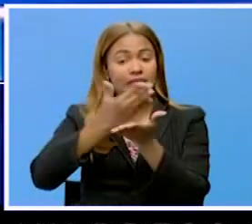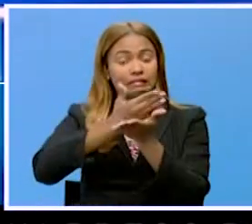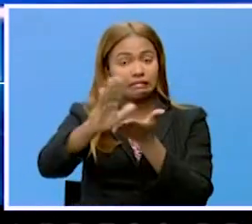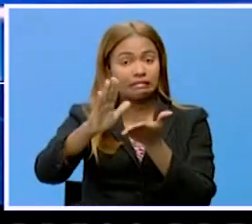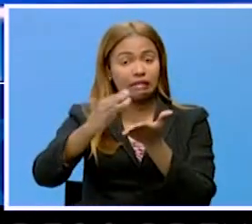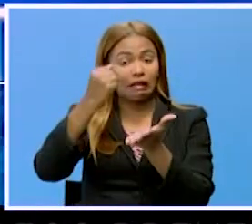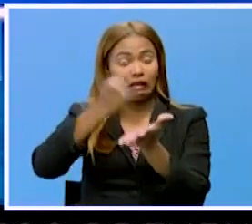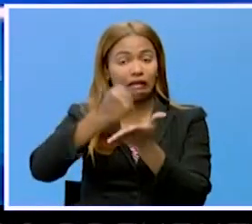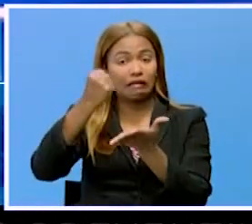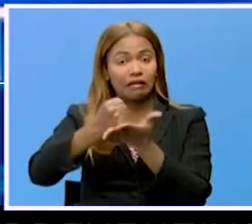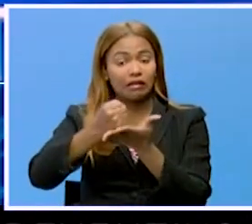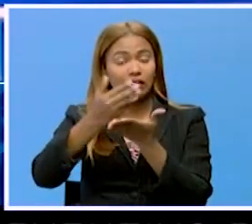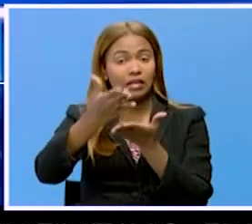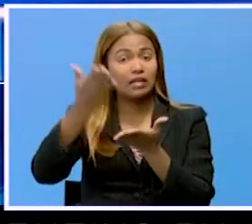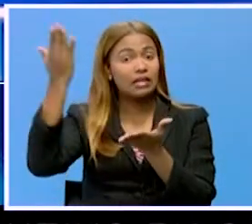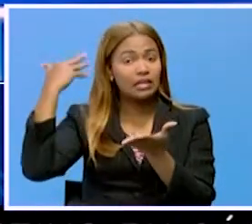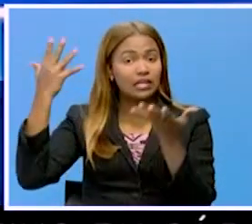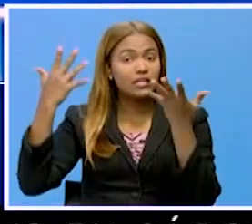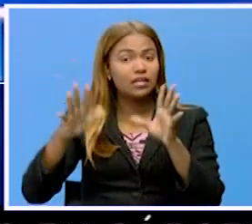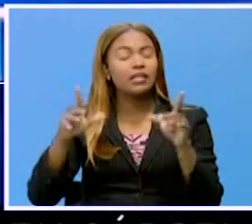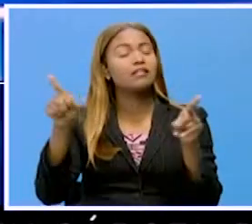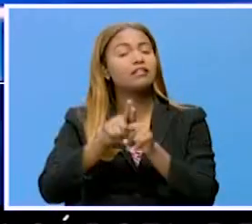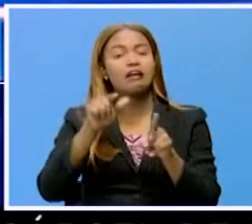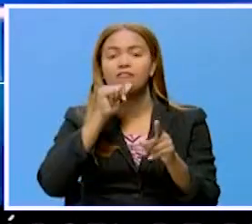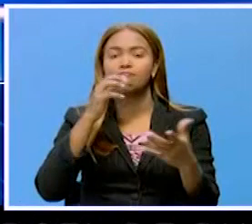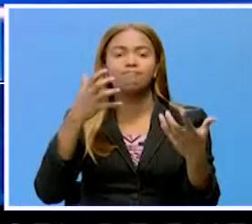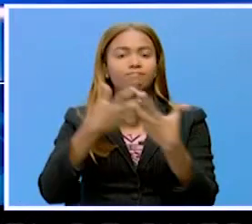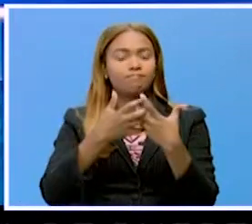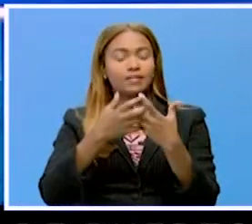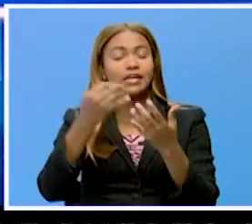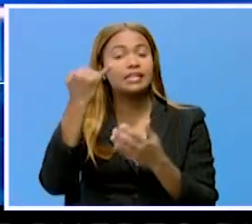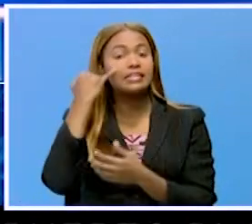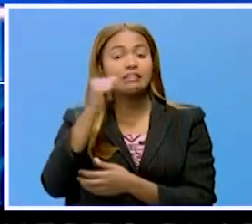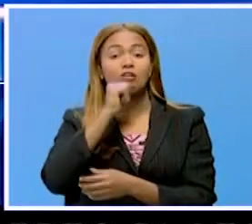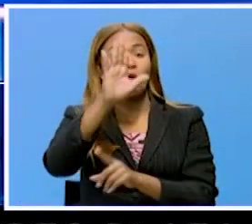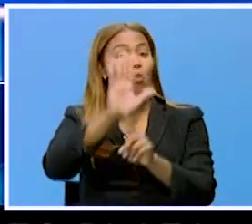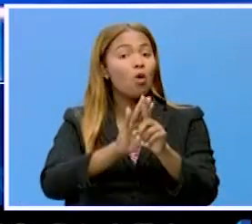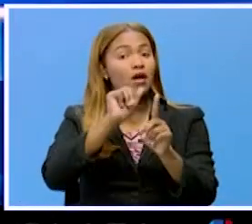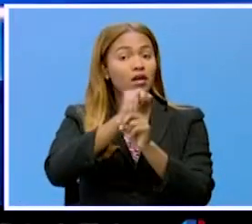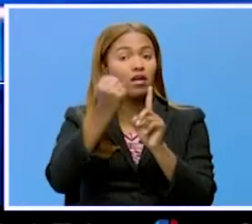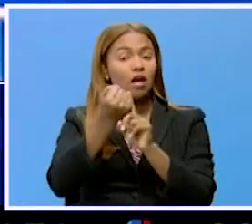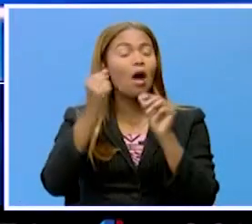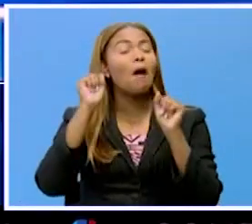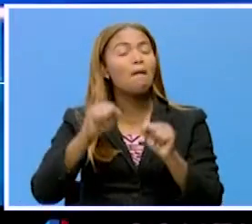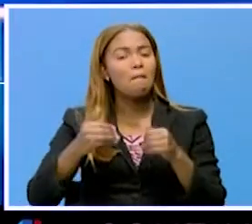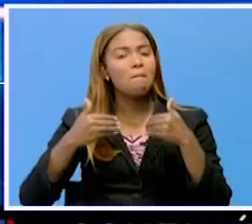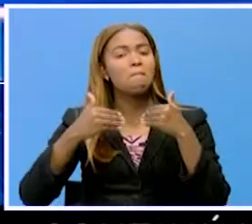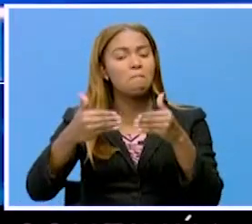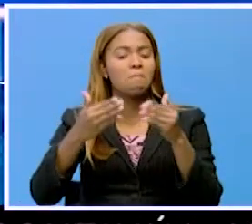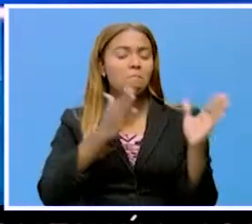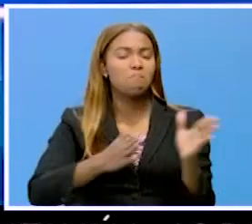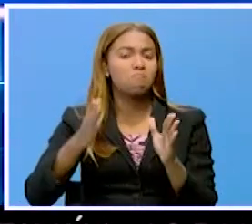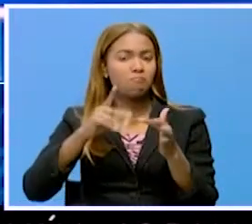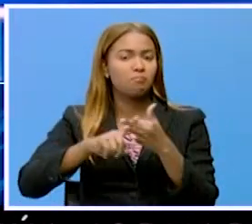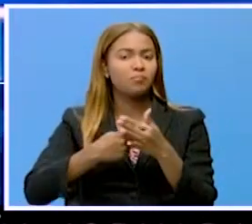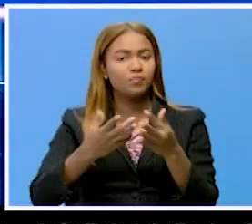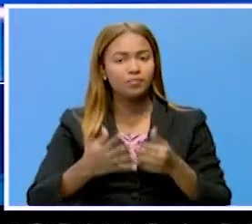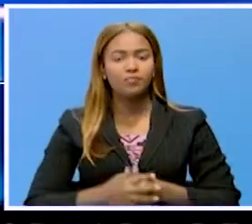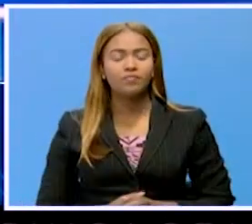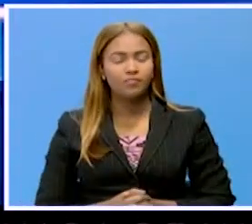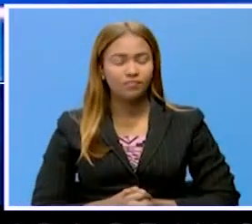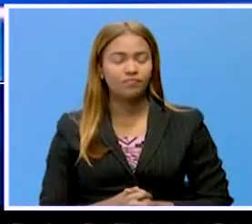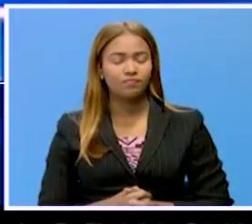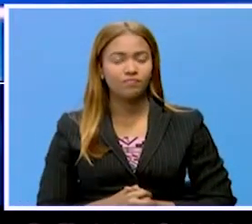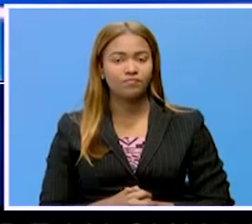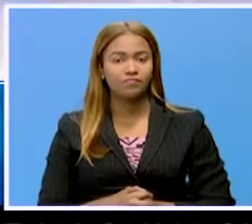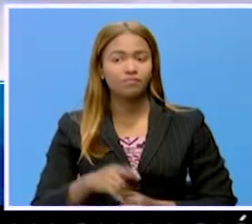rechazado un visado, le han rechazado la solicitud, tampoco aplica. Si no es tu caso, pues tú puedes someter el procedimiento. Bueno,